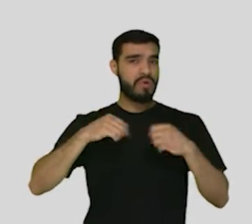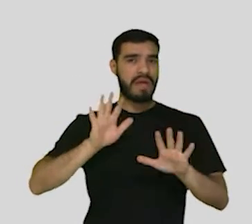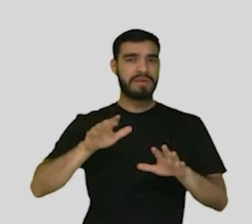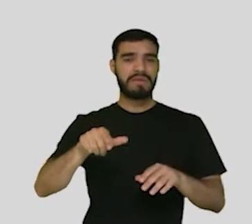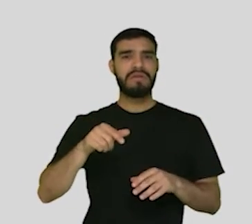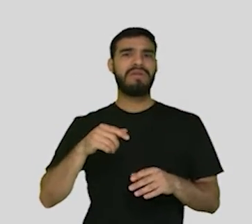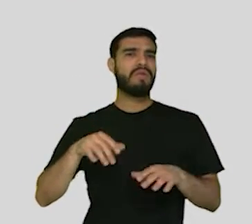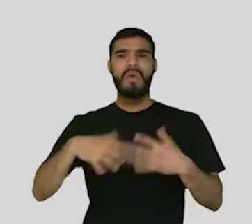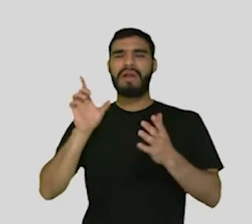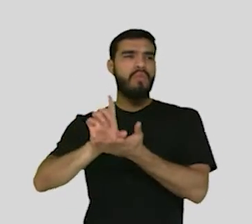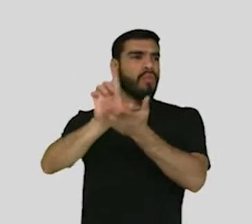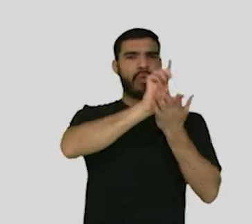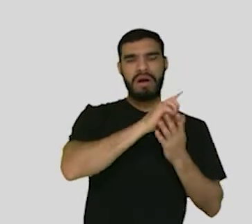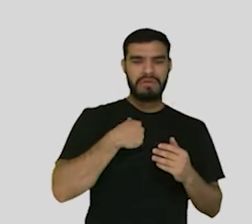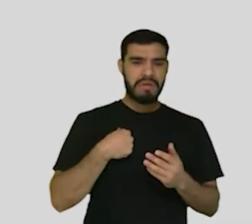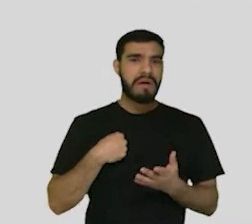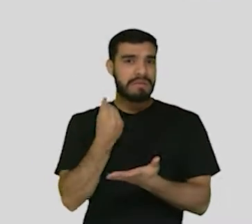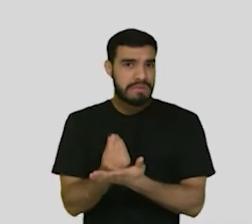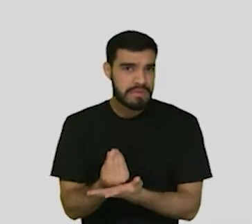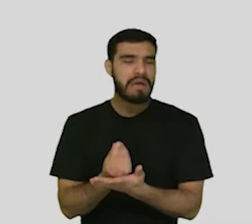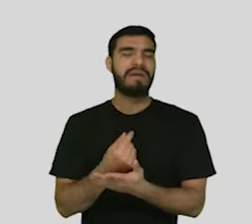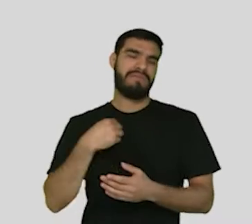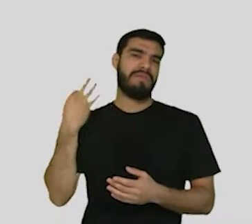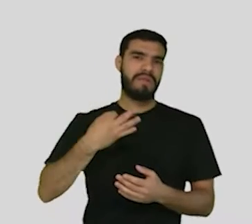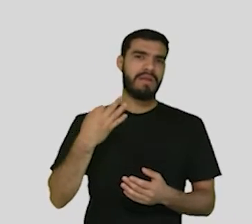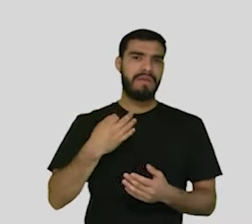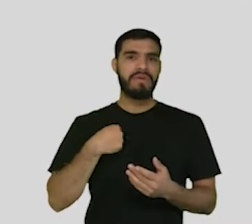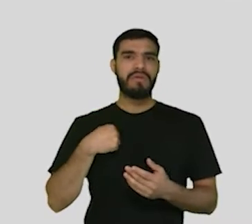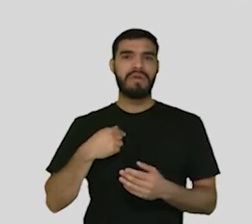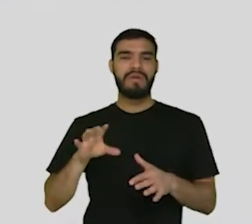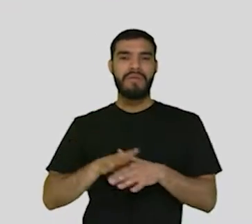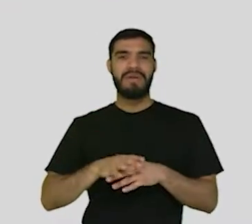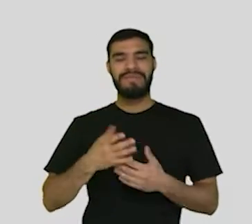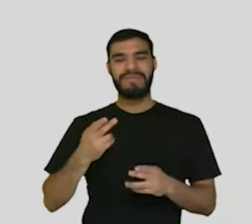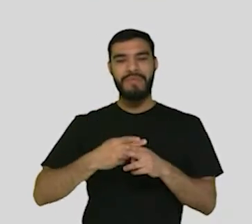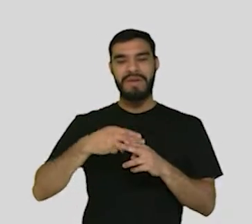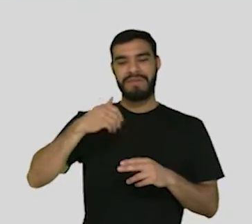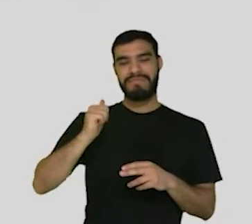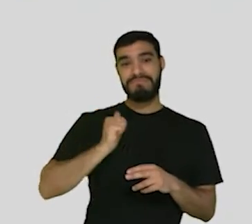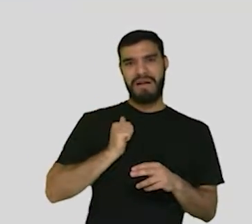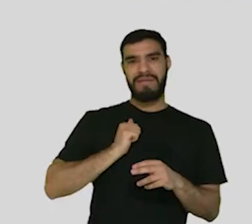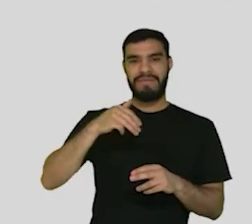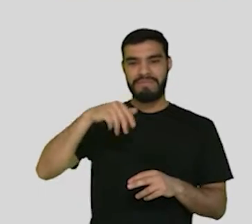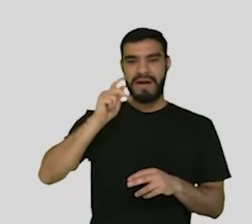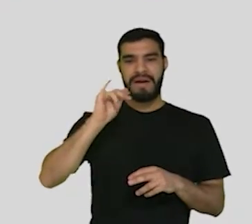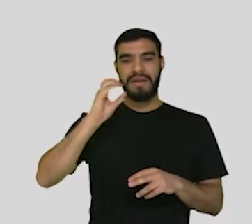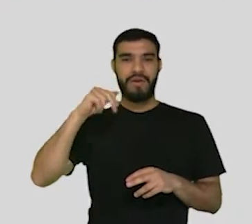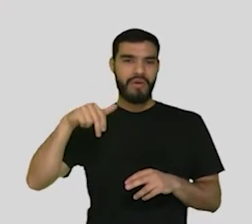dape omba poseba se veron guana pe ñay mejo ñay mejagüe ve ñama